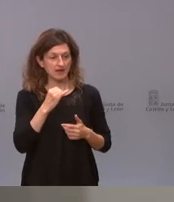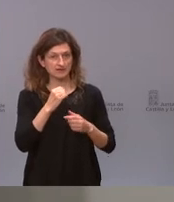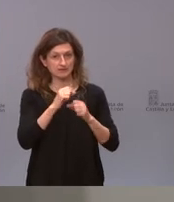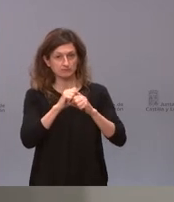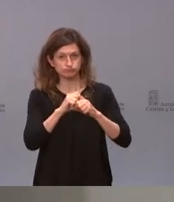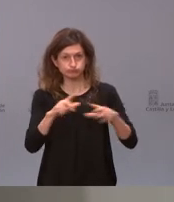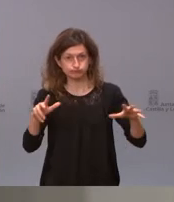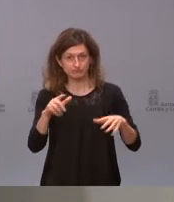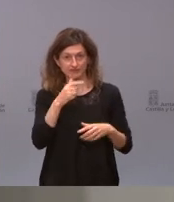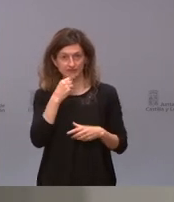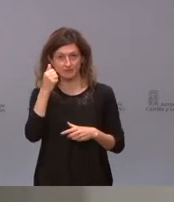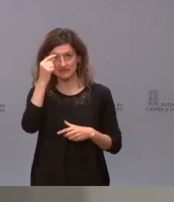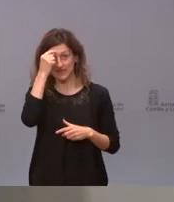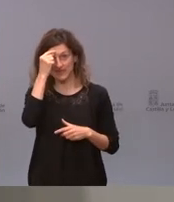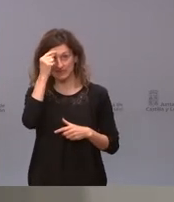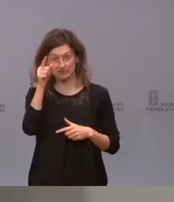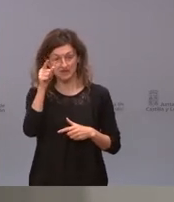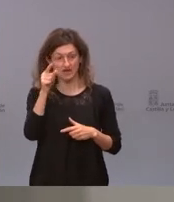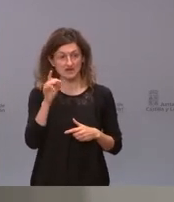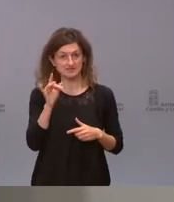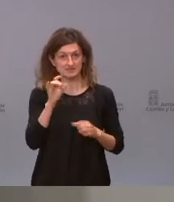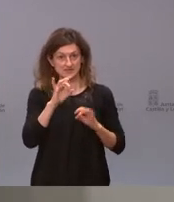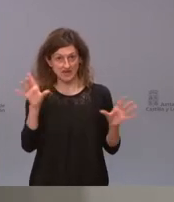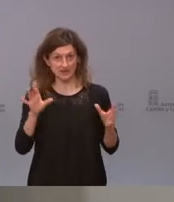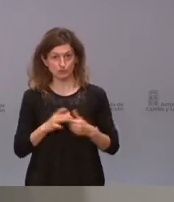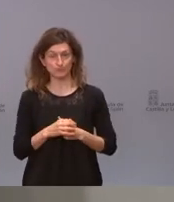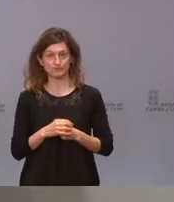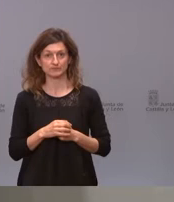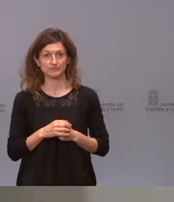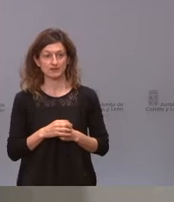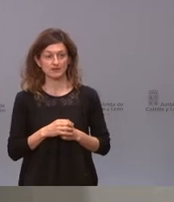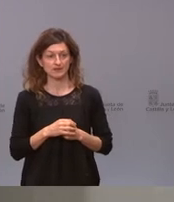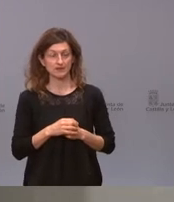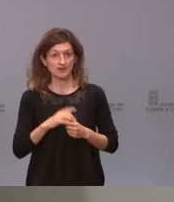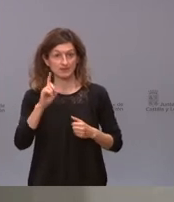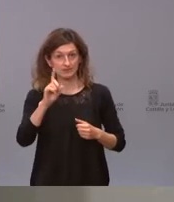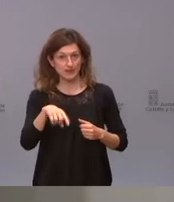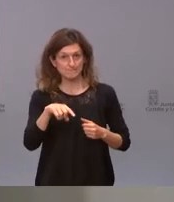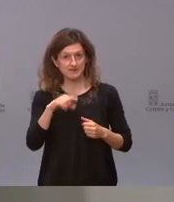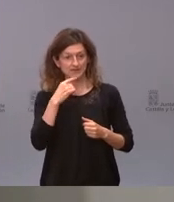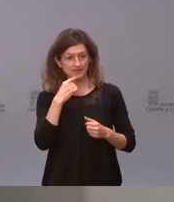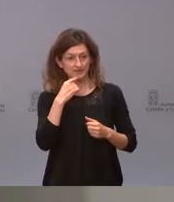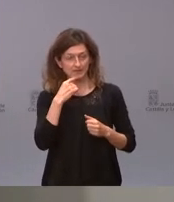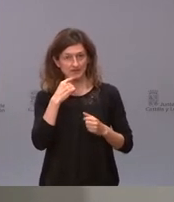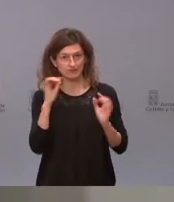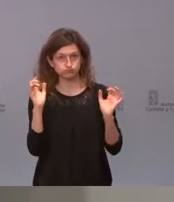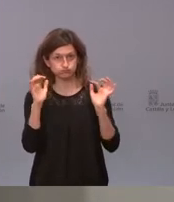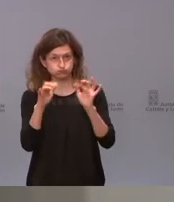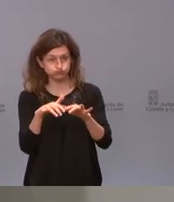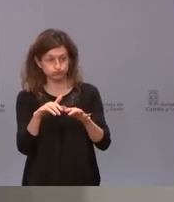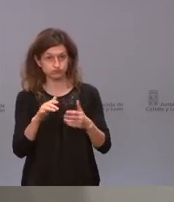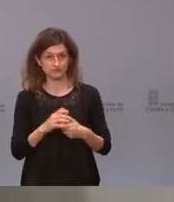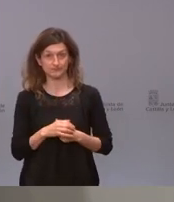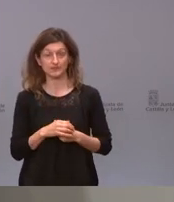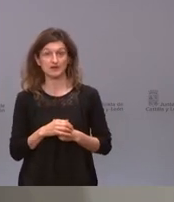es decir parece que en la india en la india pues está claro también parece que está claro en relación a una serie de aglomeraciones muy importantes que han tenido